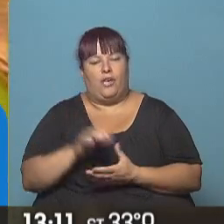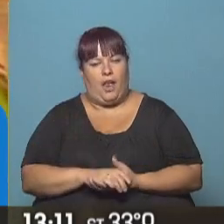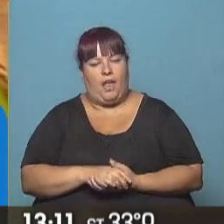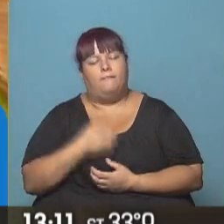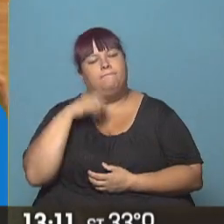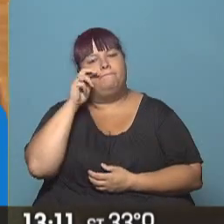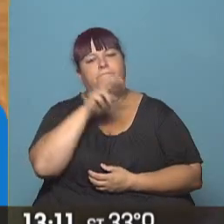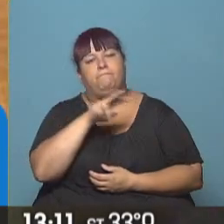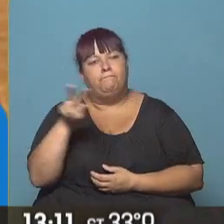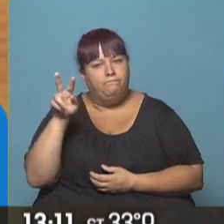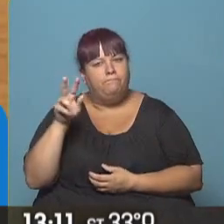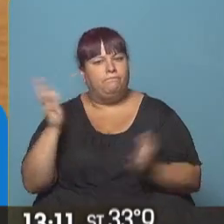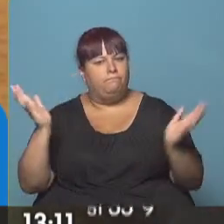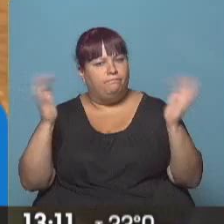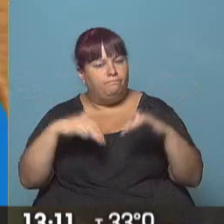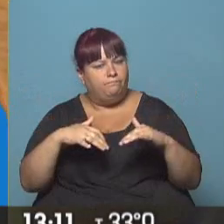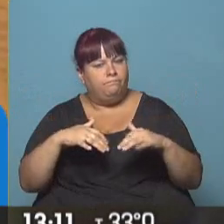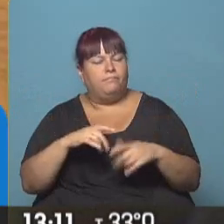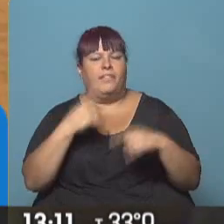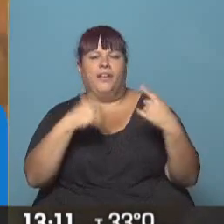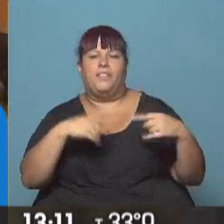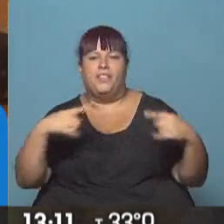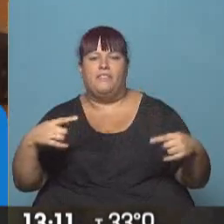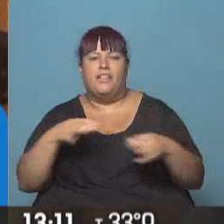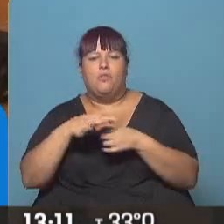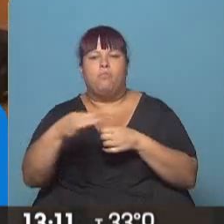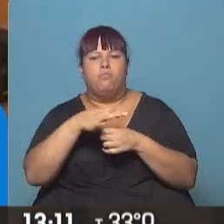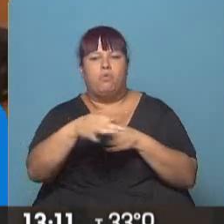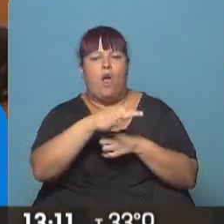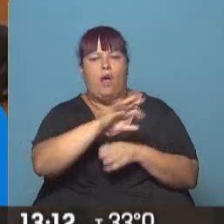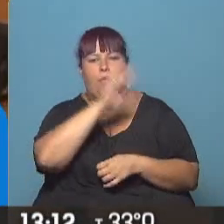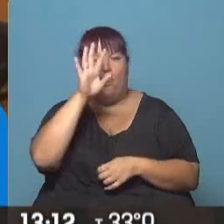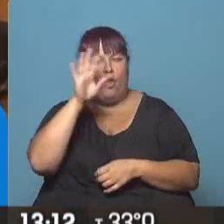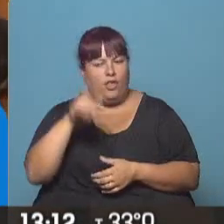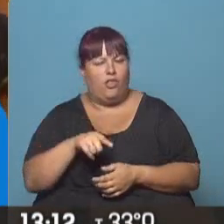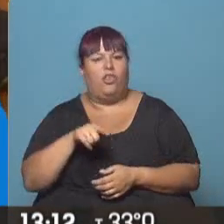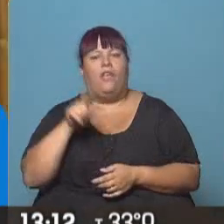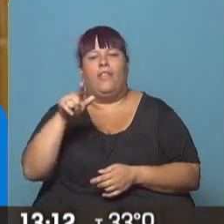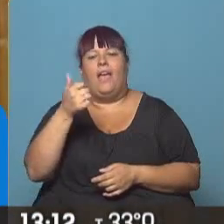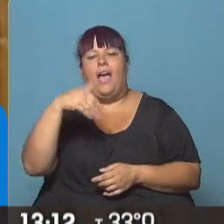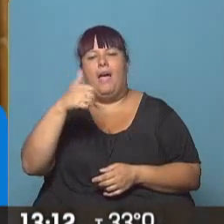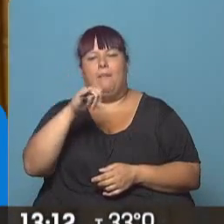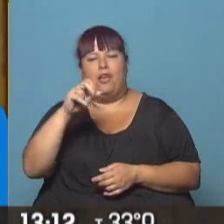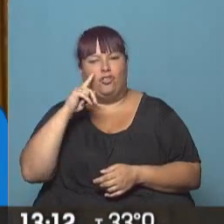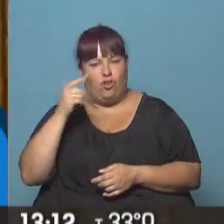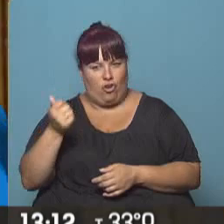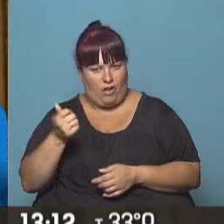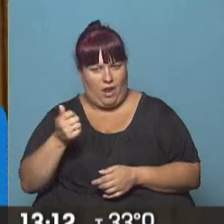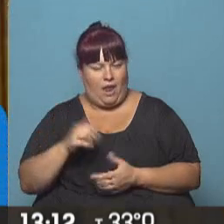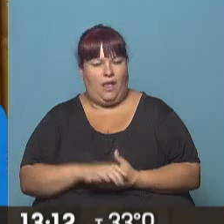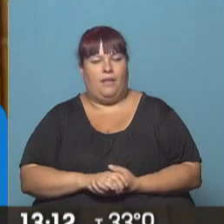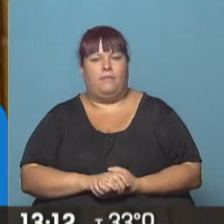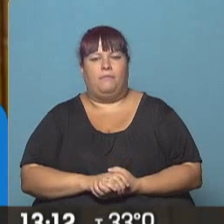Veo que han venido de los diferentes pueblos originarios de la Amazonía: